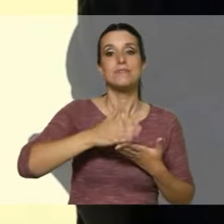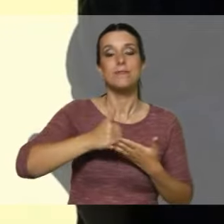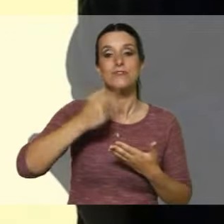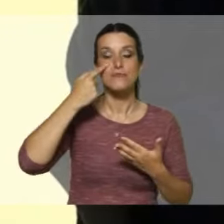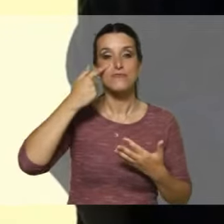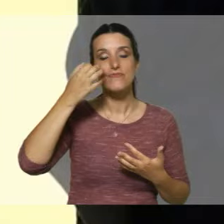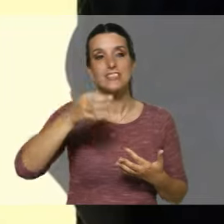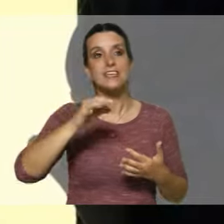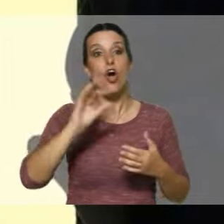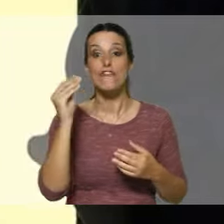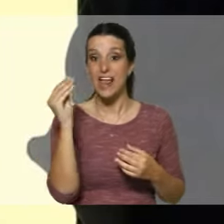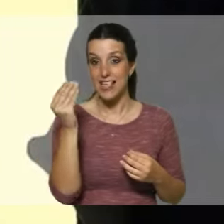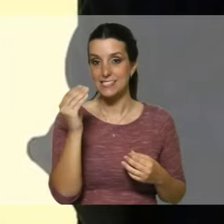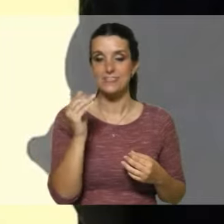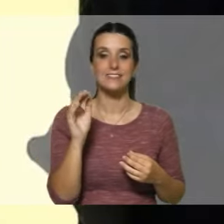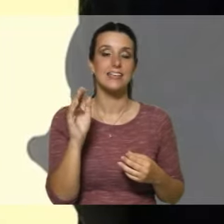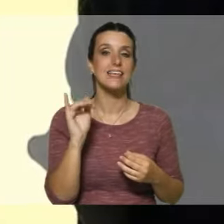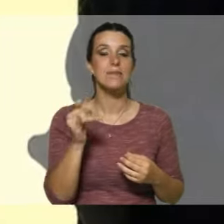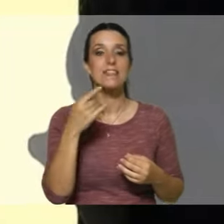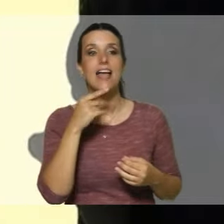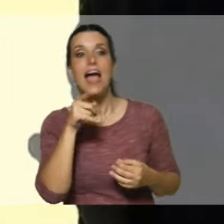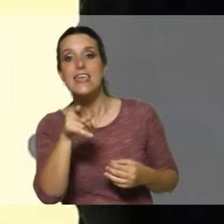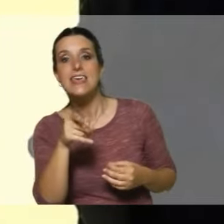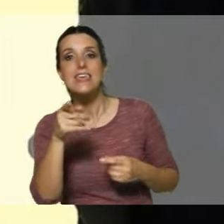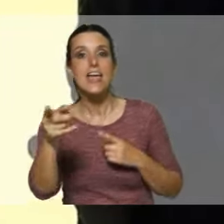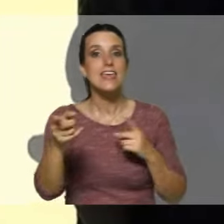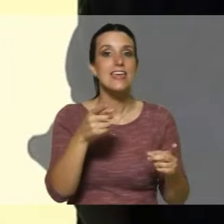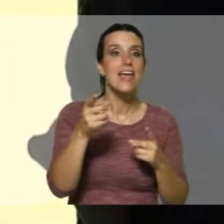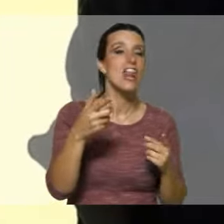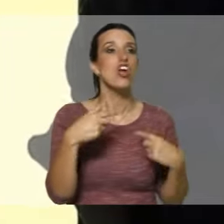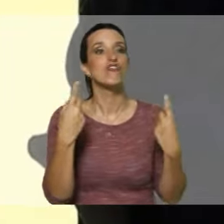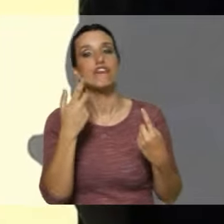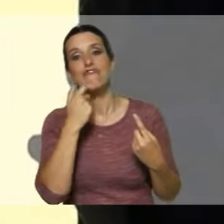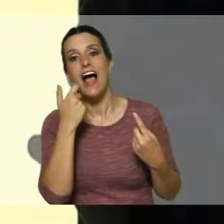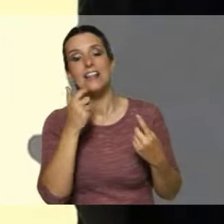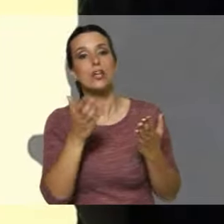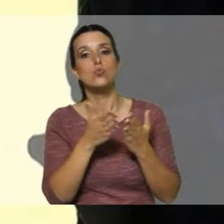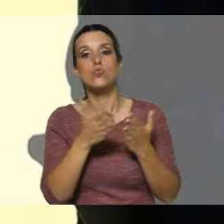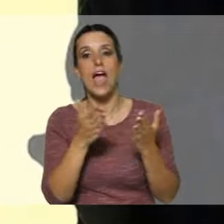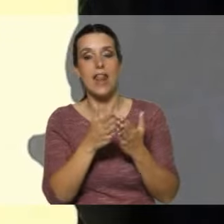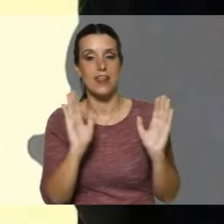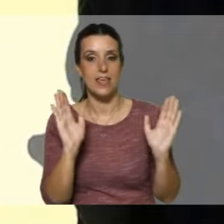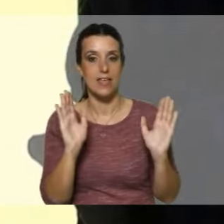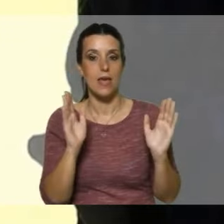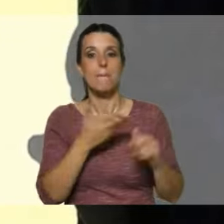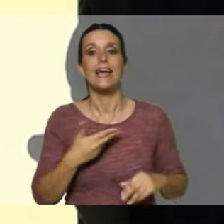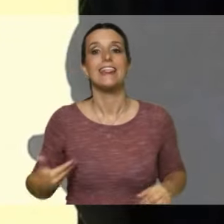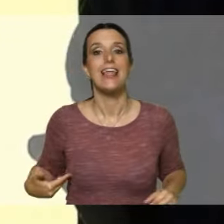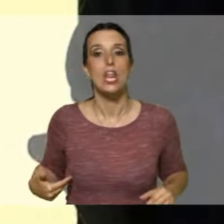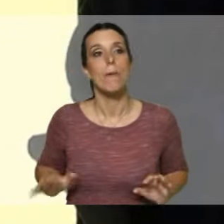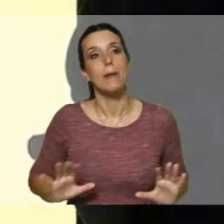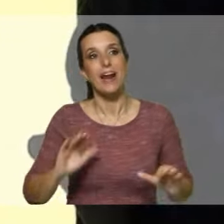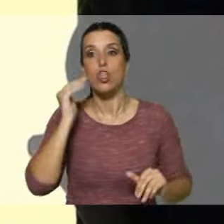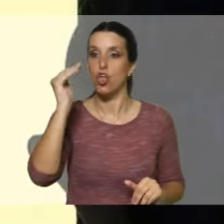encontraba con chiquilines sobre todo chicas que me Dean que queda nosotros Estudiar magisterio estudiar para prepararnos para